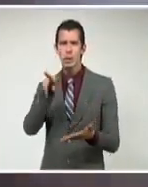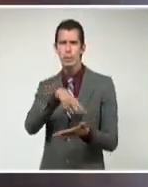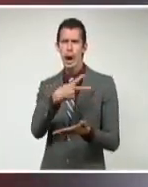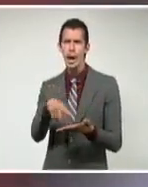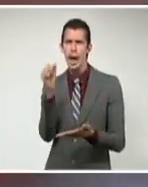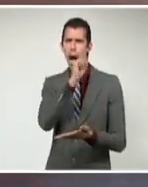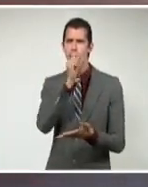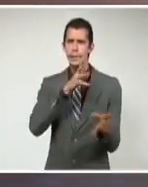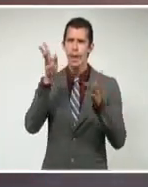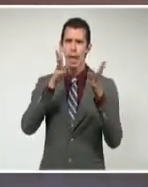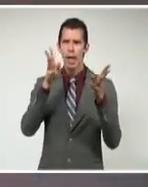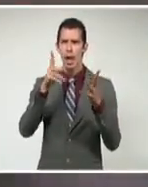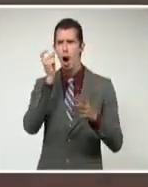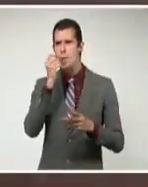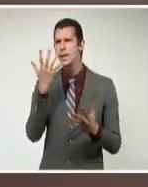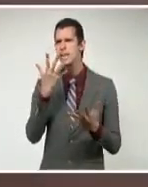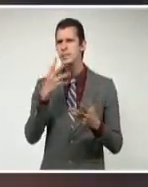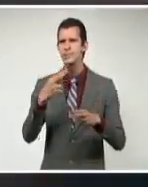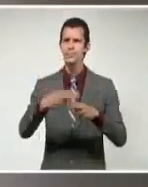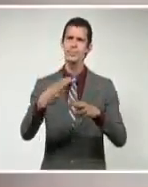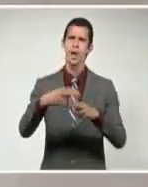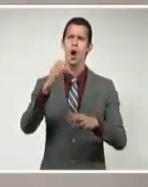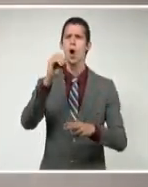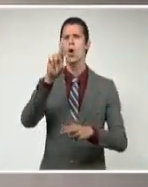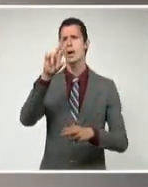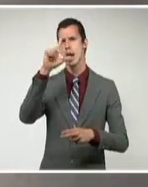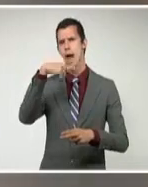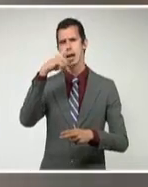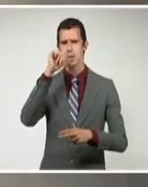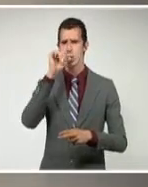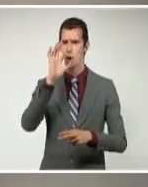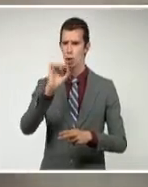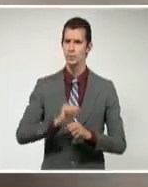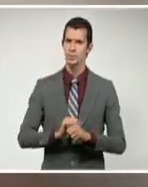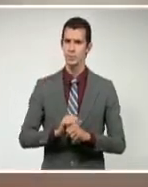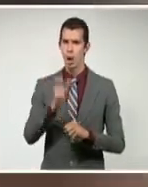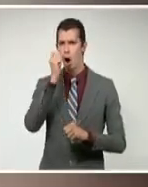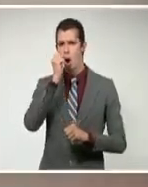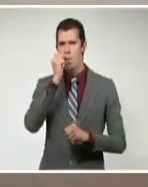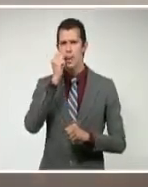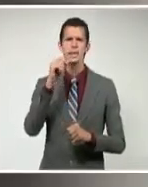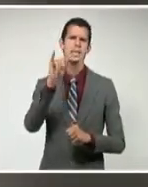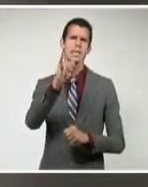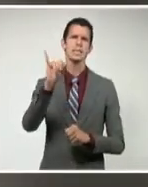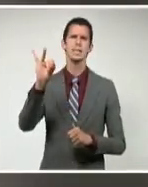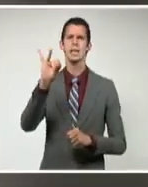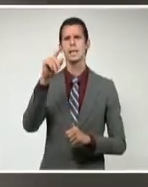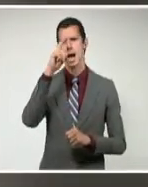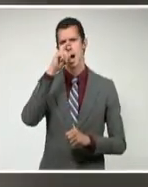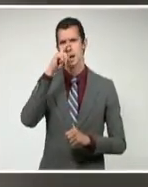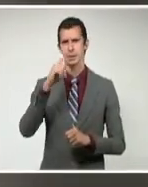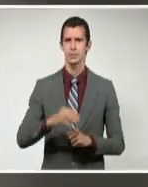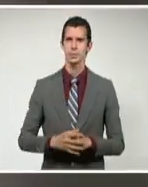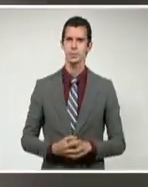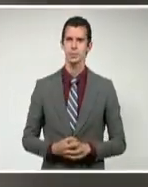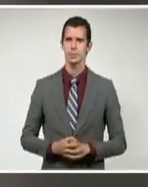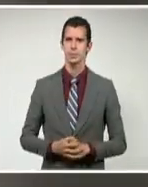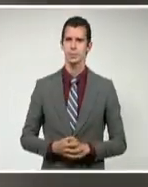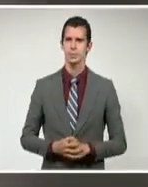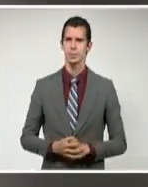Escalante Vázquez, 67 años de edad, participó en la provocación de los impresentables. Orlando se